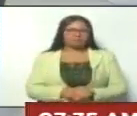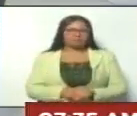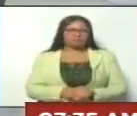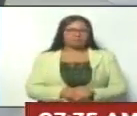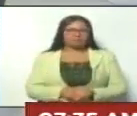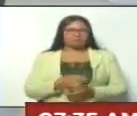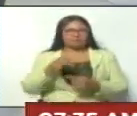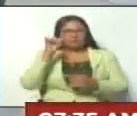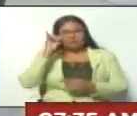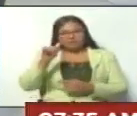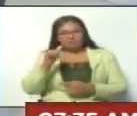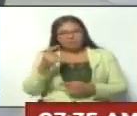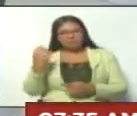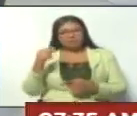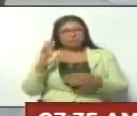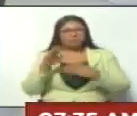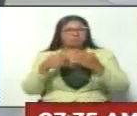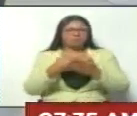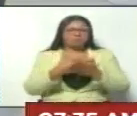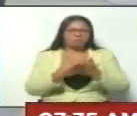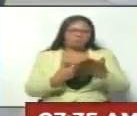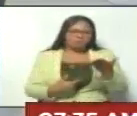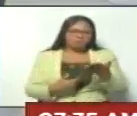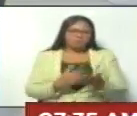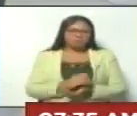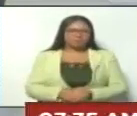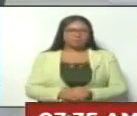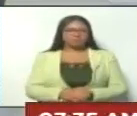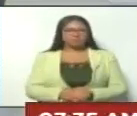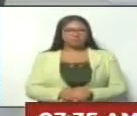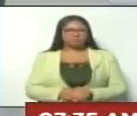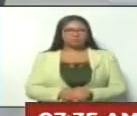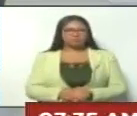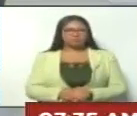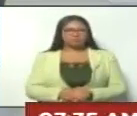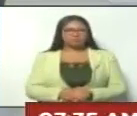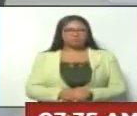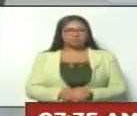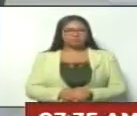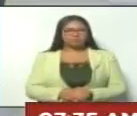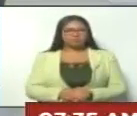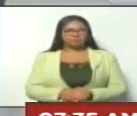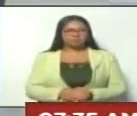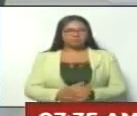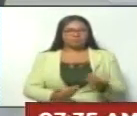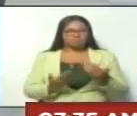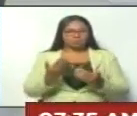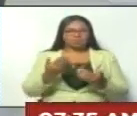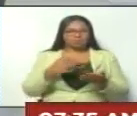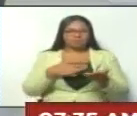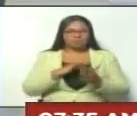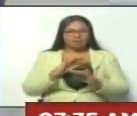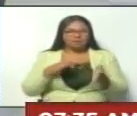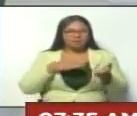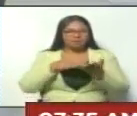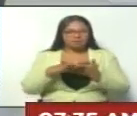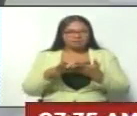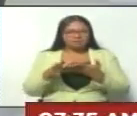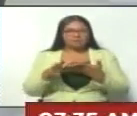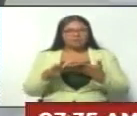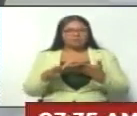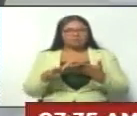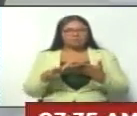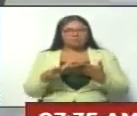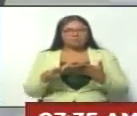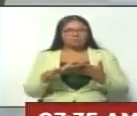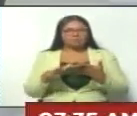allá en Yaracuy, tienen una propuesta, y eso se, pero lo importante es que se garantice